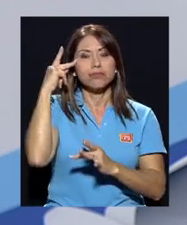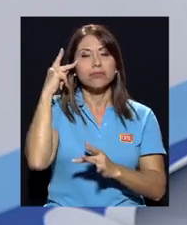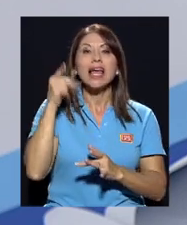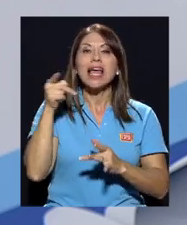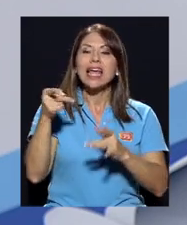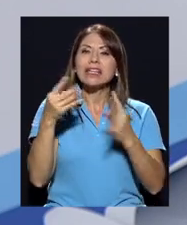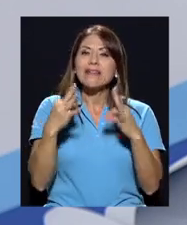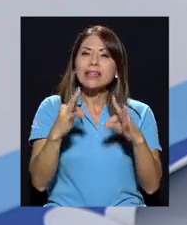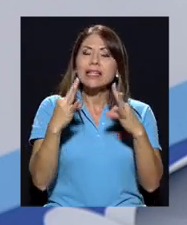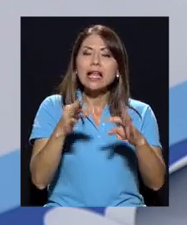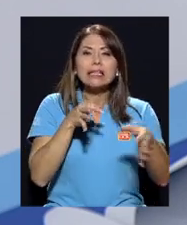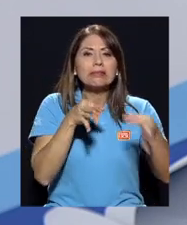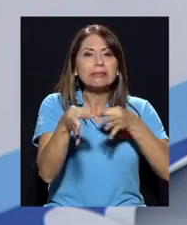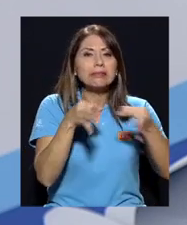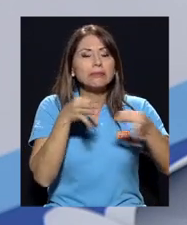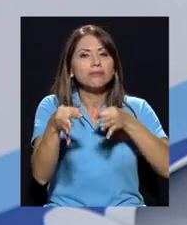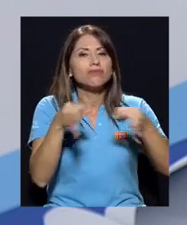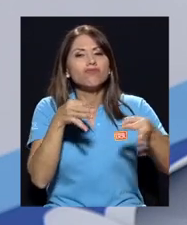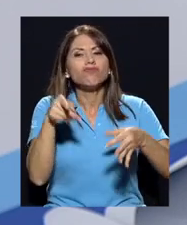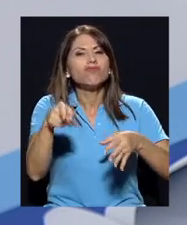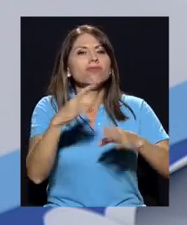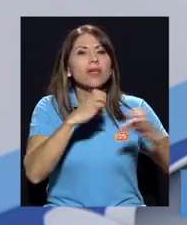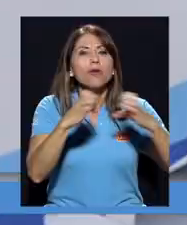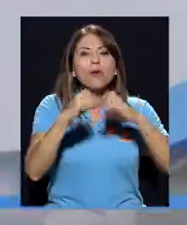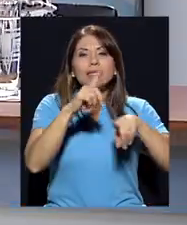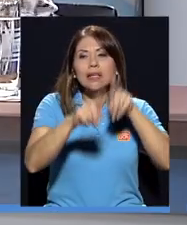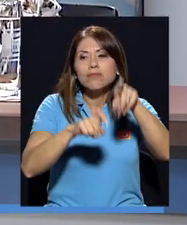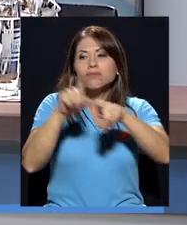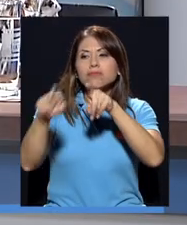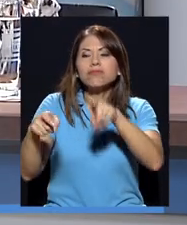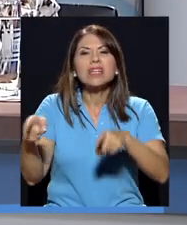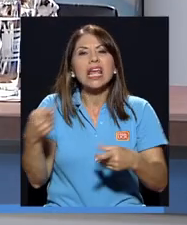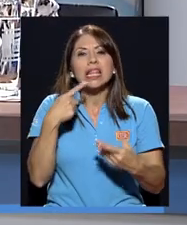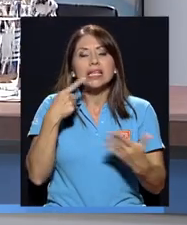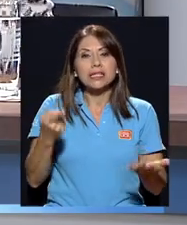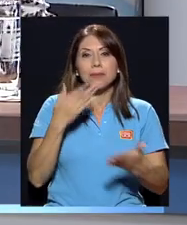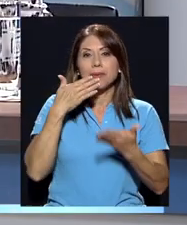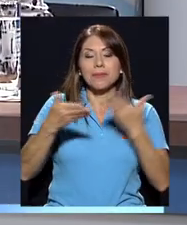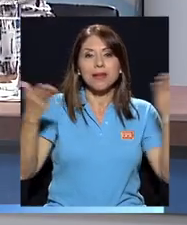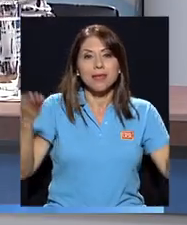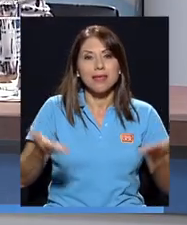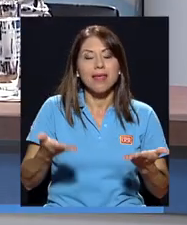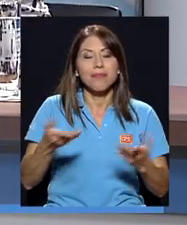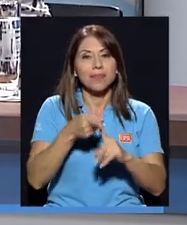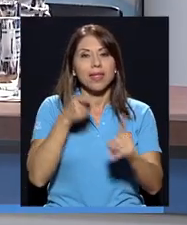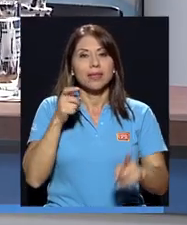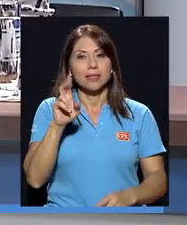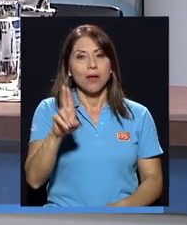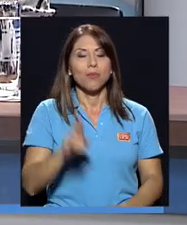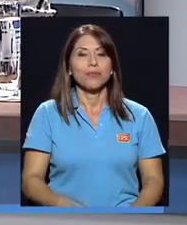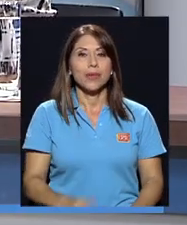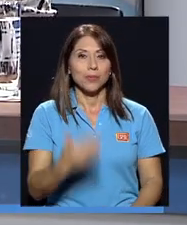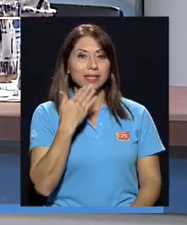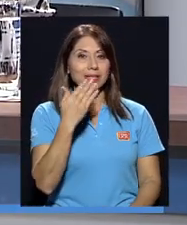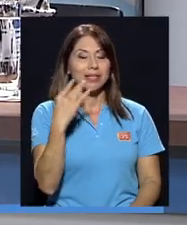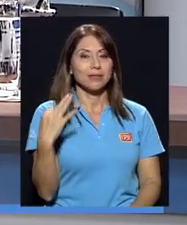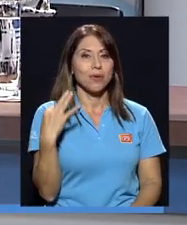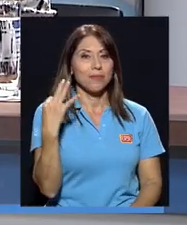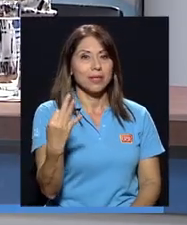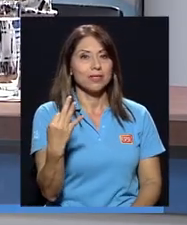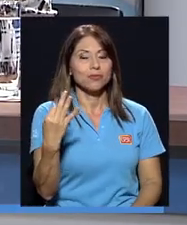en este ratito en qué consiste esta encuesta y qué es lo que nos dice bienvenida a maria jose desde la 1 muchas gracias por la invitación